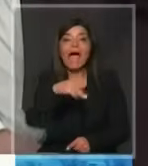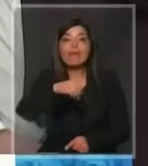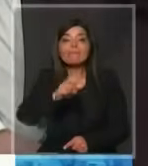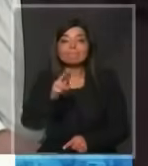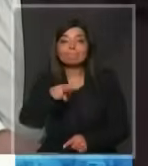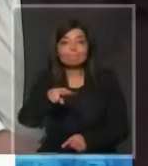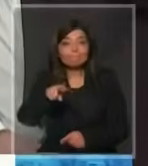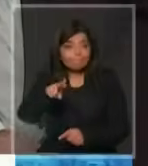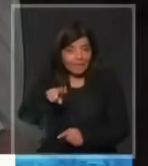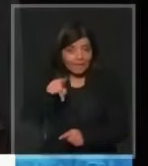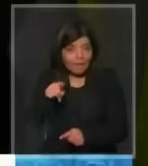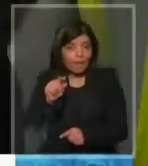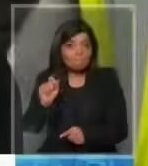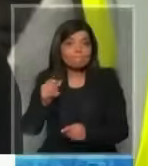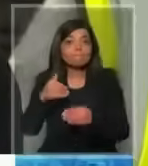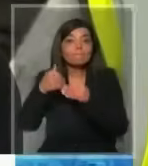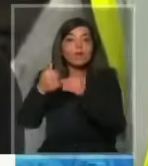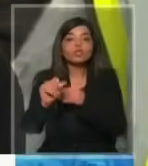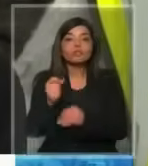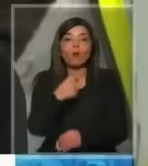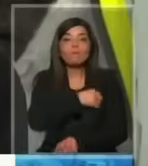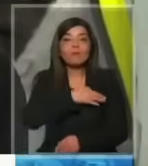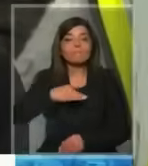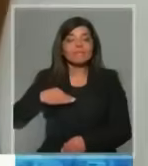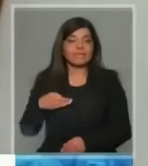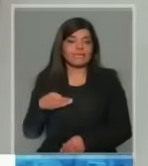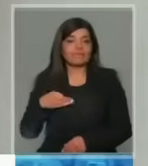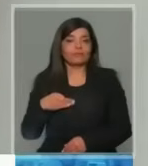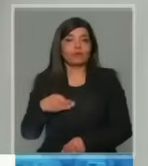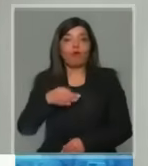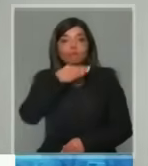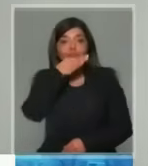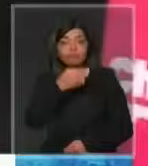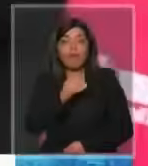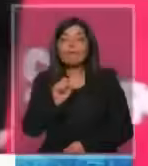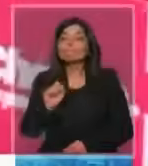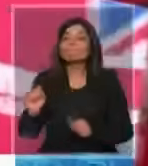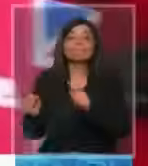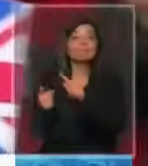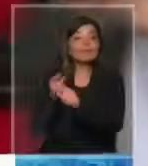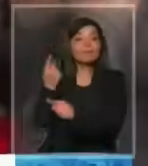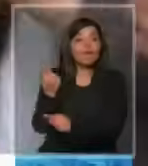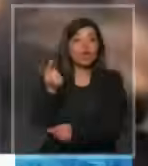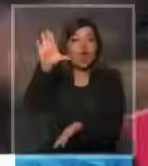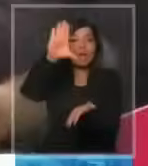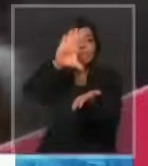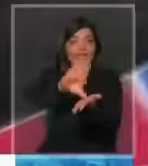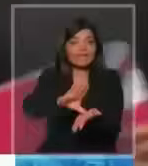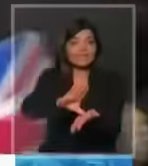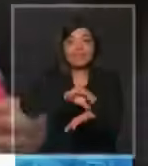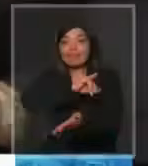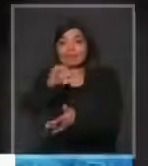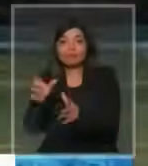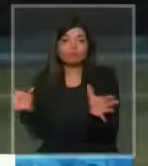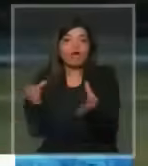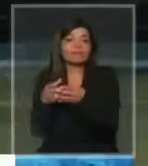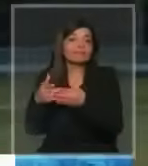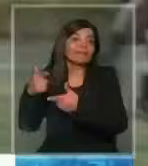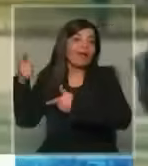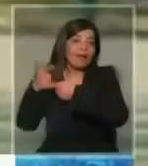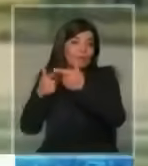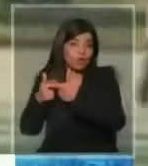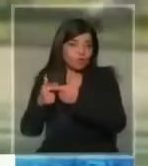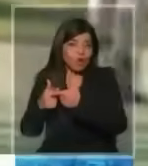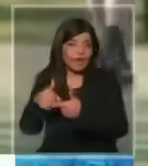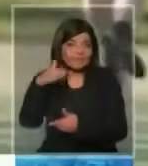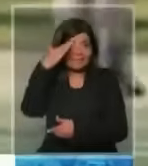primer ministro de Reino Unido. Su lema es el país antes que el partido. Es europeísta, anti-Brexit y fanático